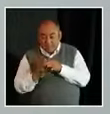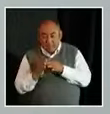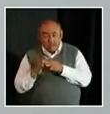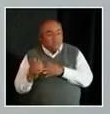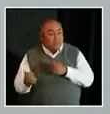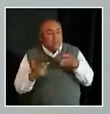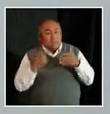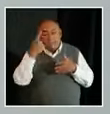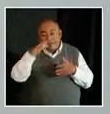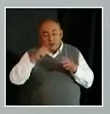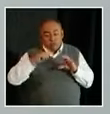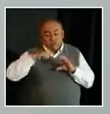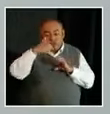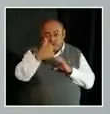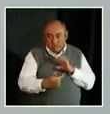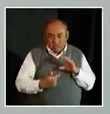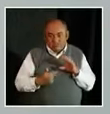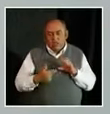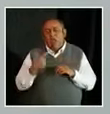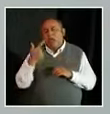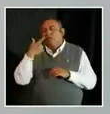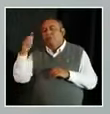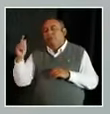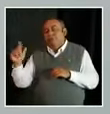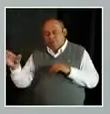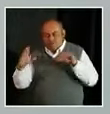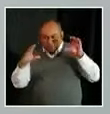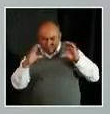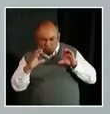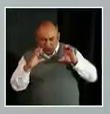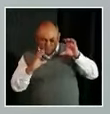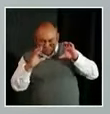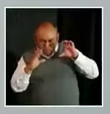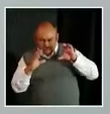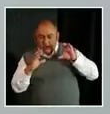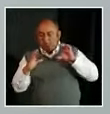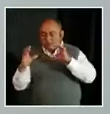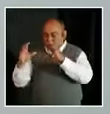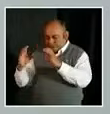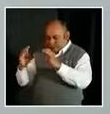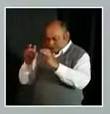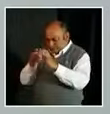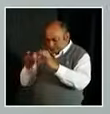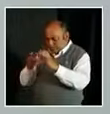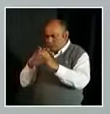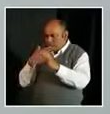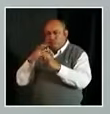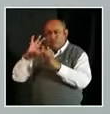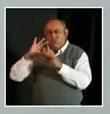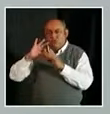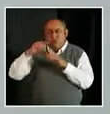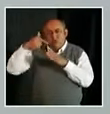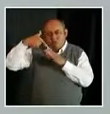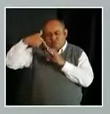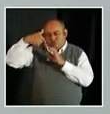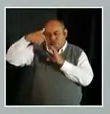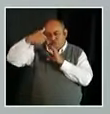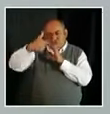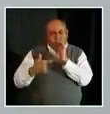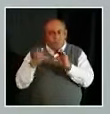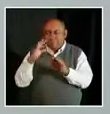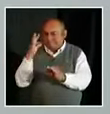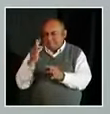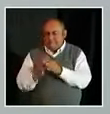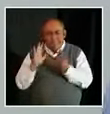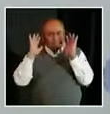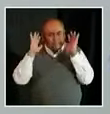revisa con radiografía que la soldadura haya quedado en perfecto estado. Posteriormente se le da el acabado